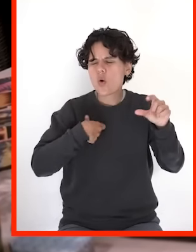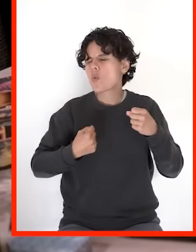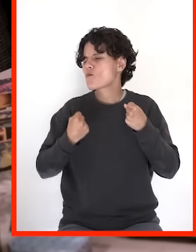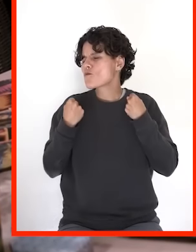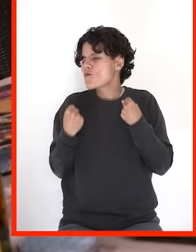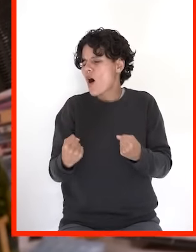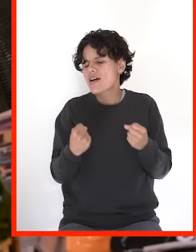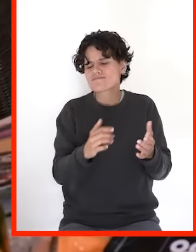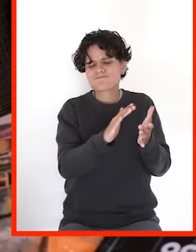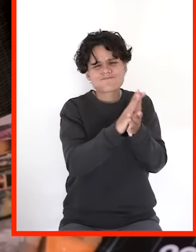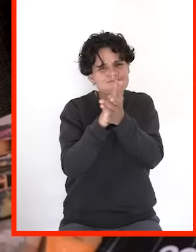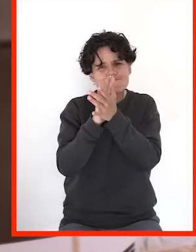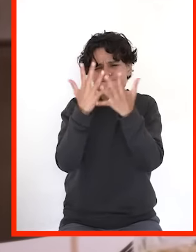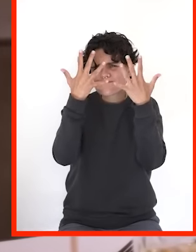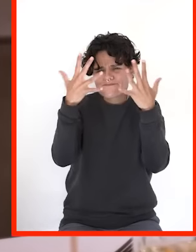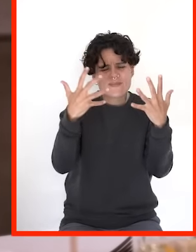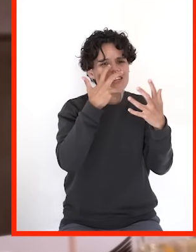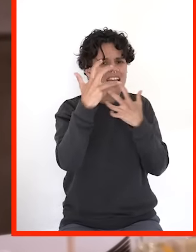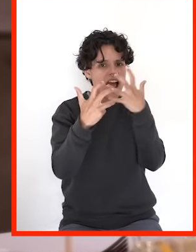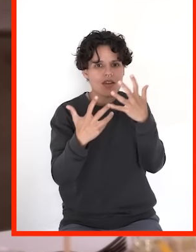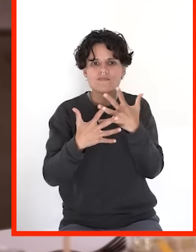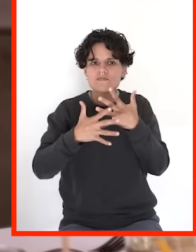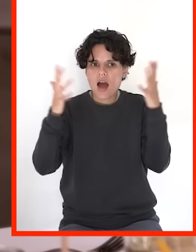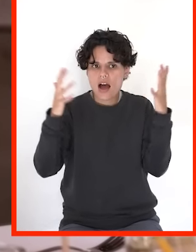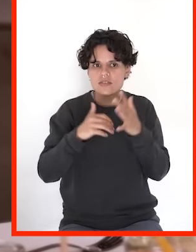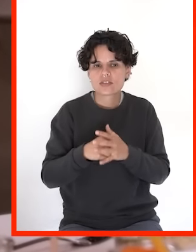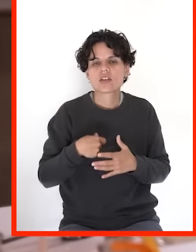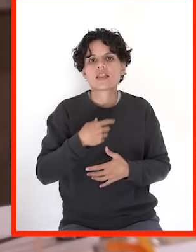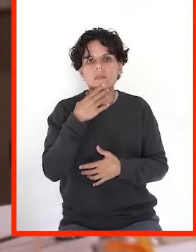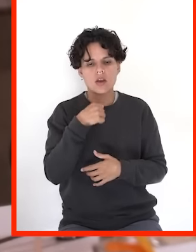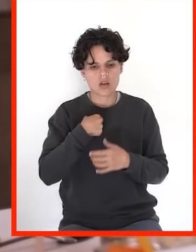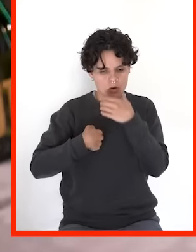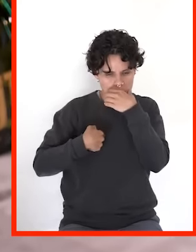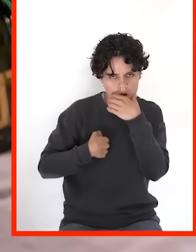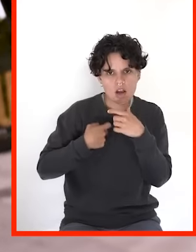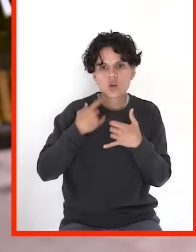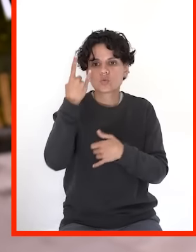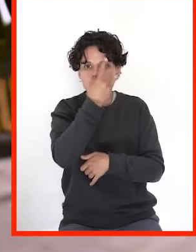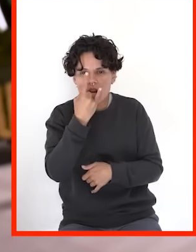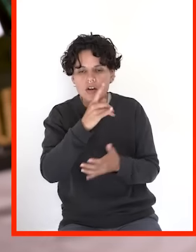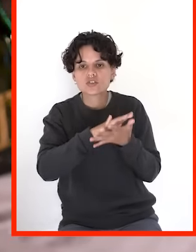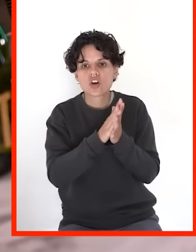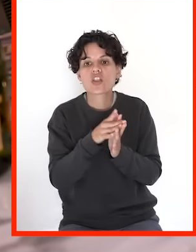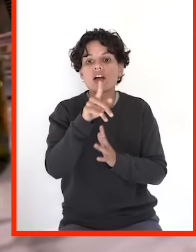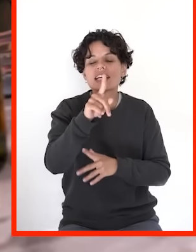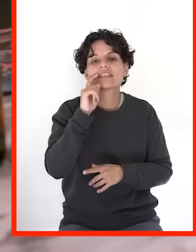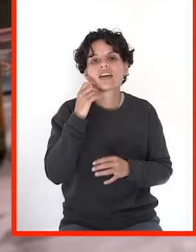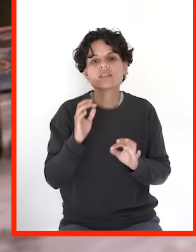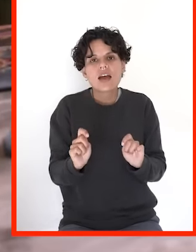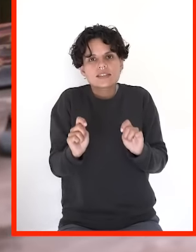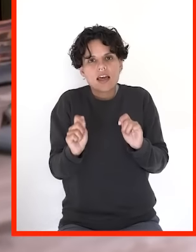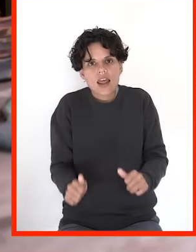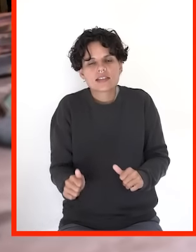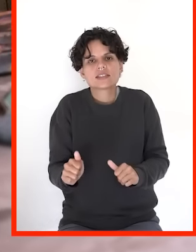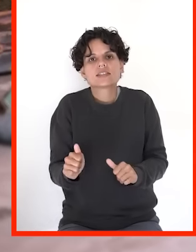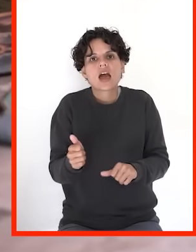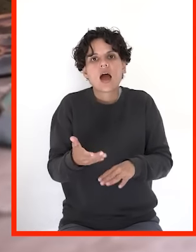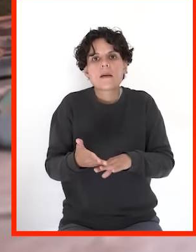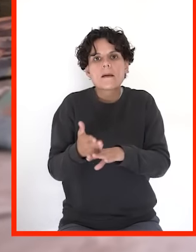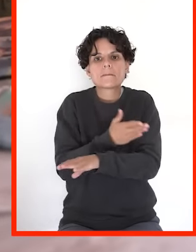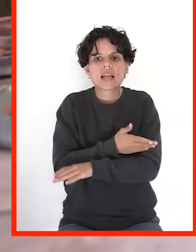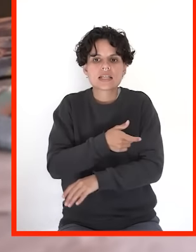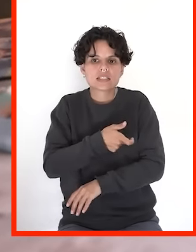más aplaudidos, los más gritados, los más curados, los más roncos. No, Excelencia Prehispana viene como de